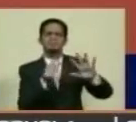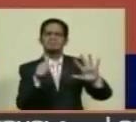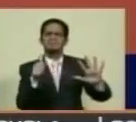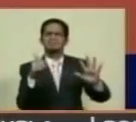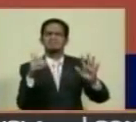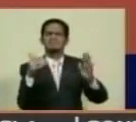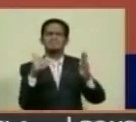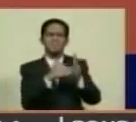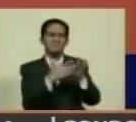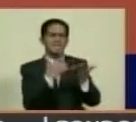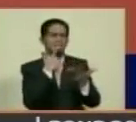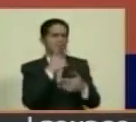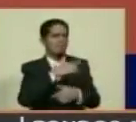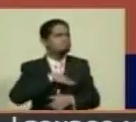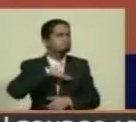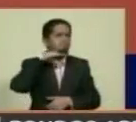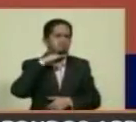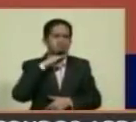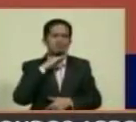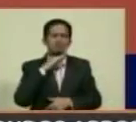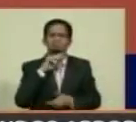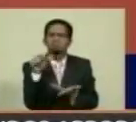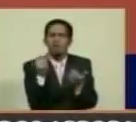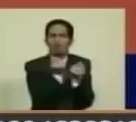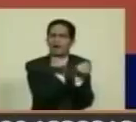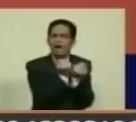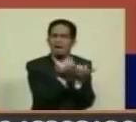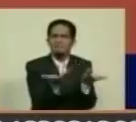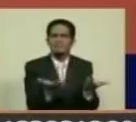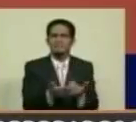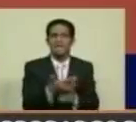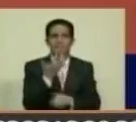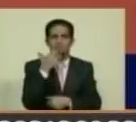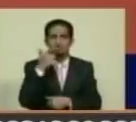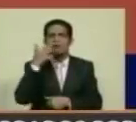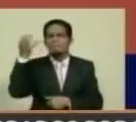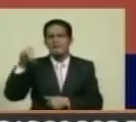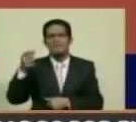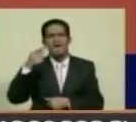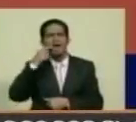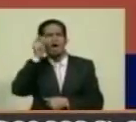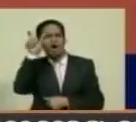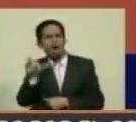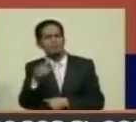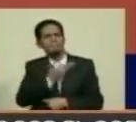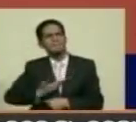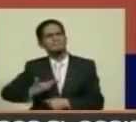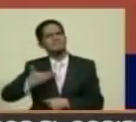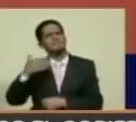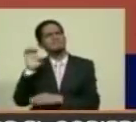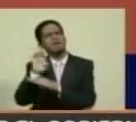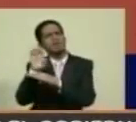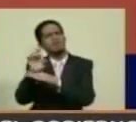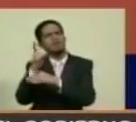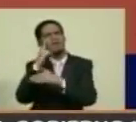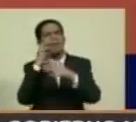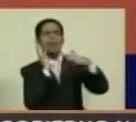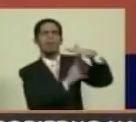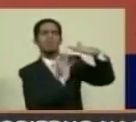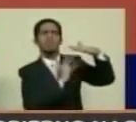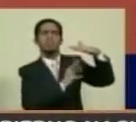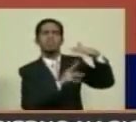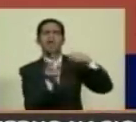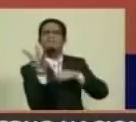Quito, colapsarían Quito. Si es verdad lo que ese señor mentiroso dice, quedaría colapsado por completa la ciudad de